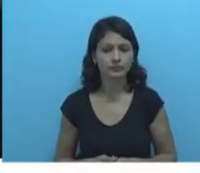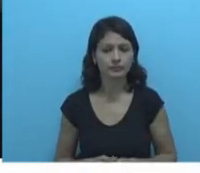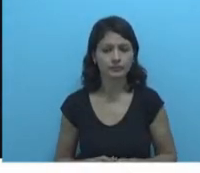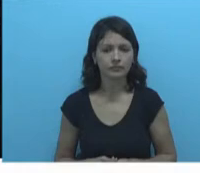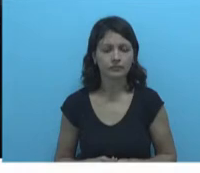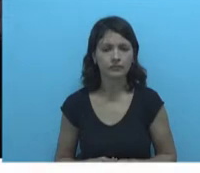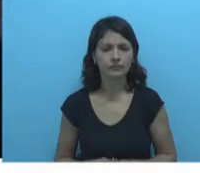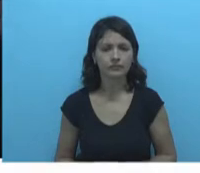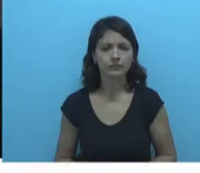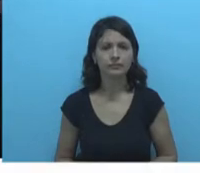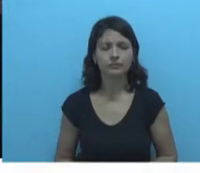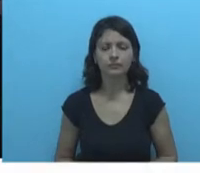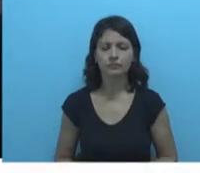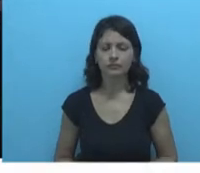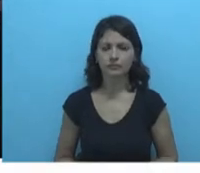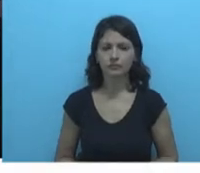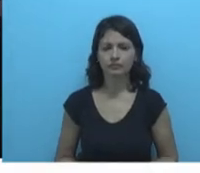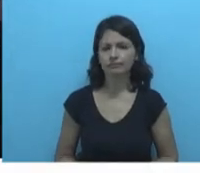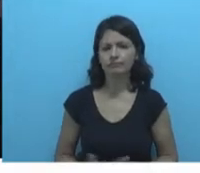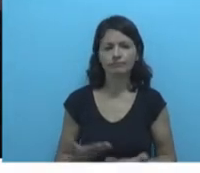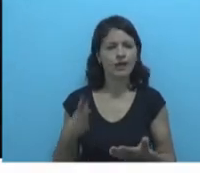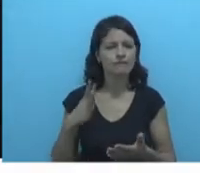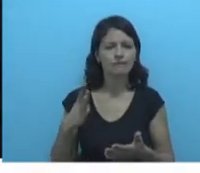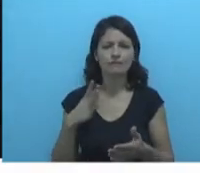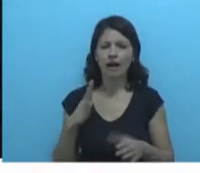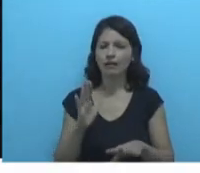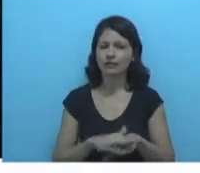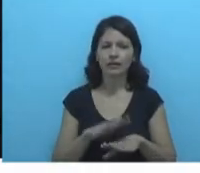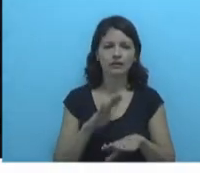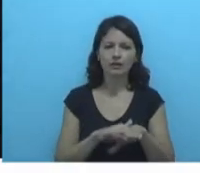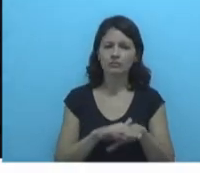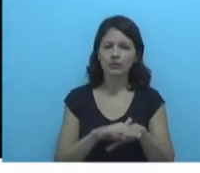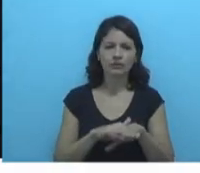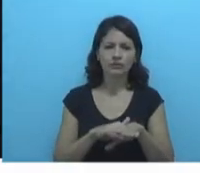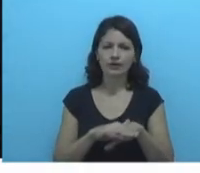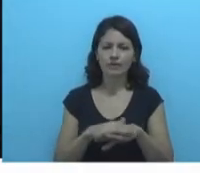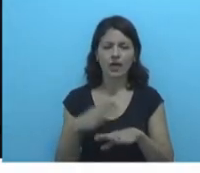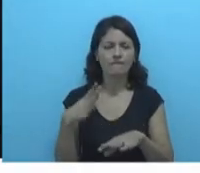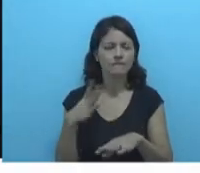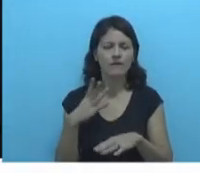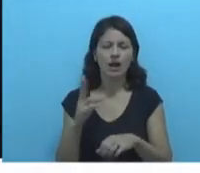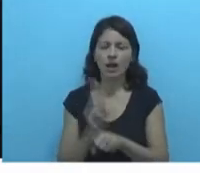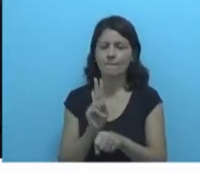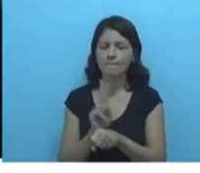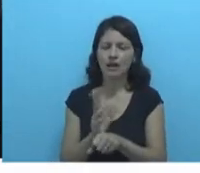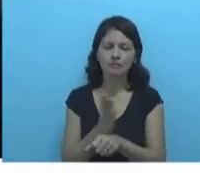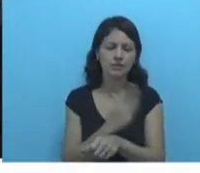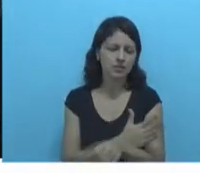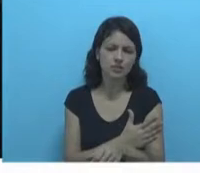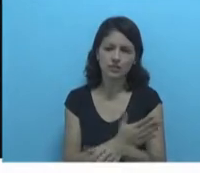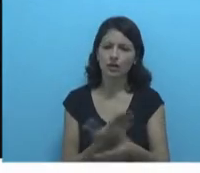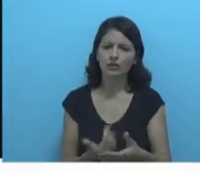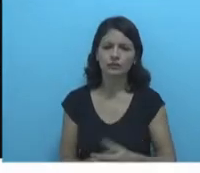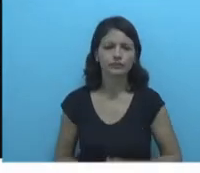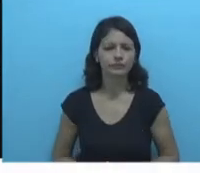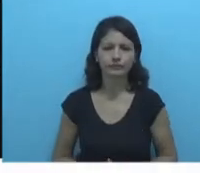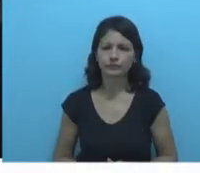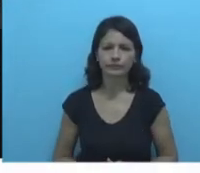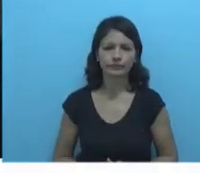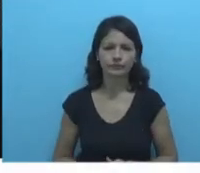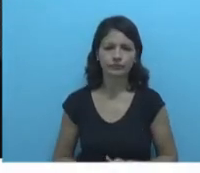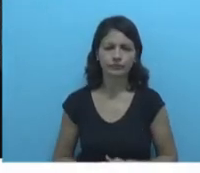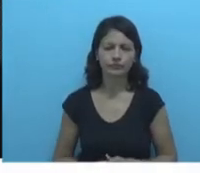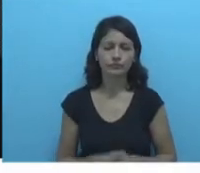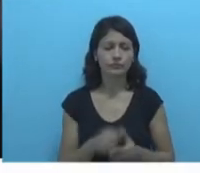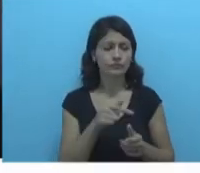con la falta de previsión y de responsabilidad, diciendo, si se nos queman los papeles, autorizamos. Esto es